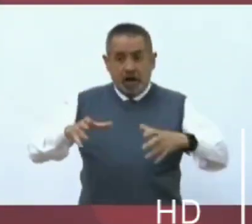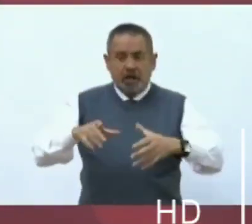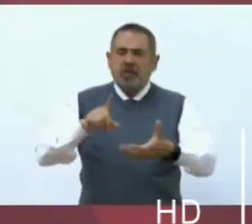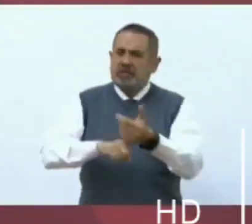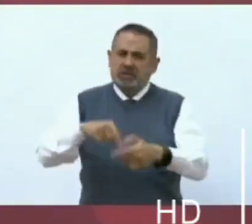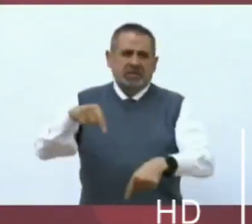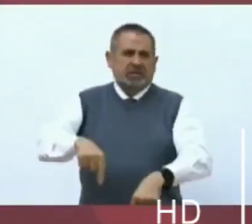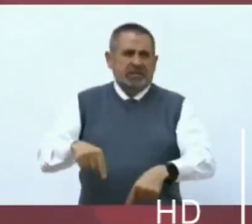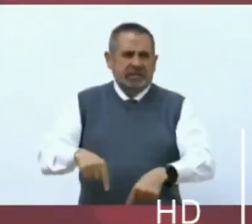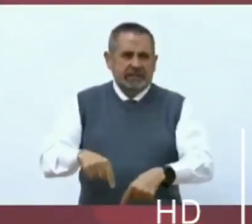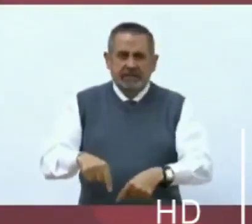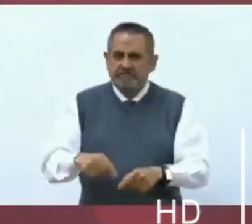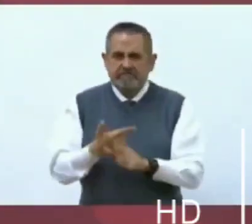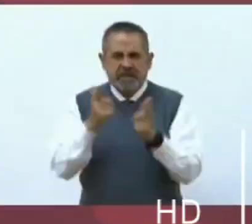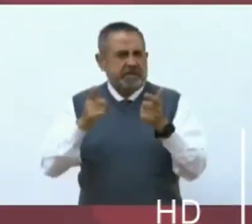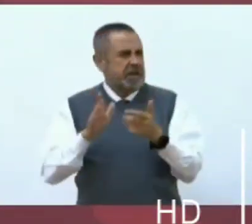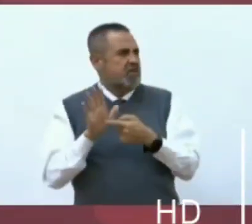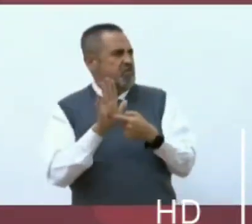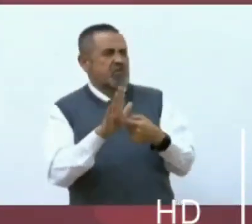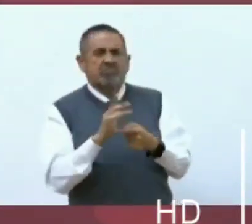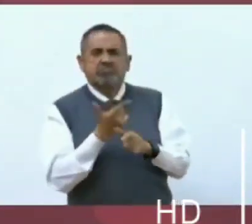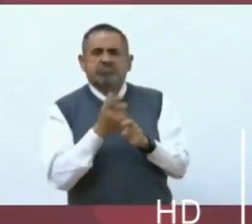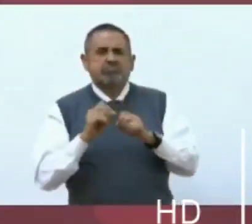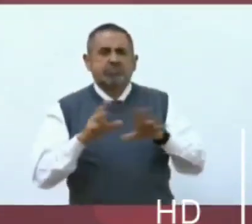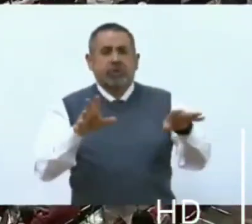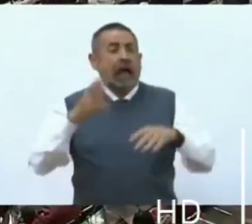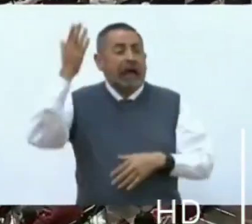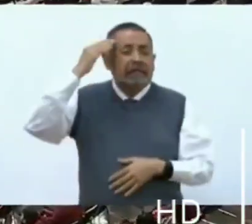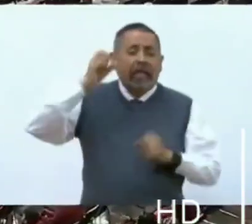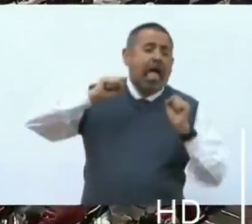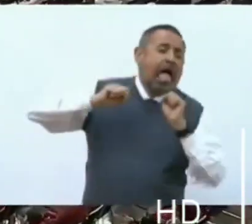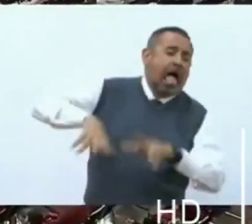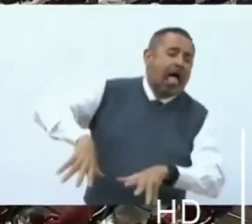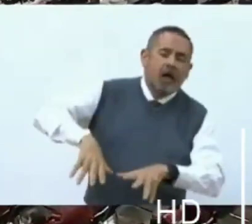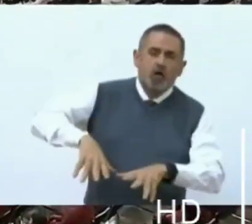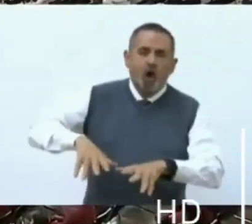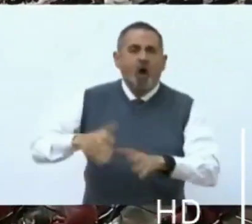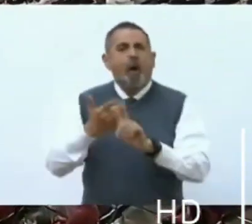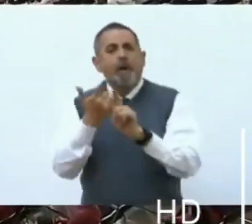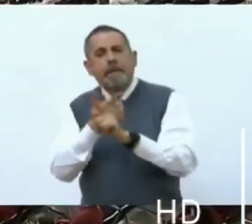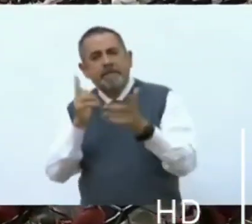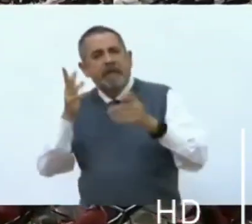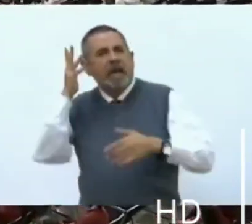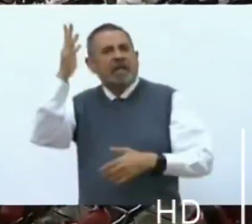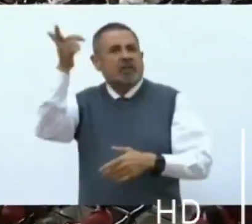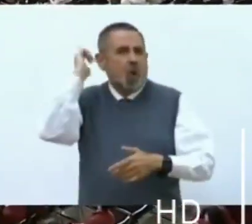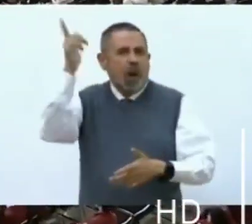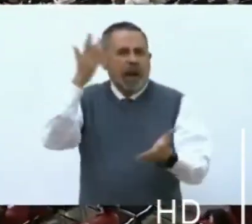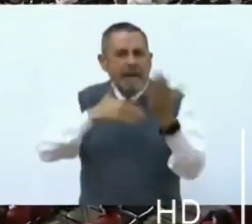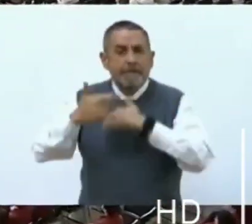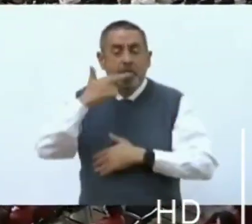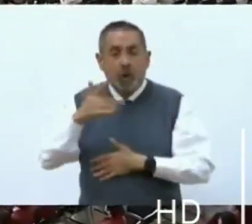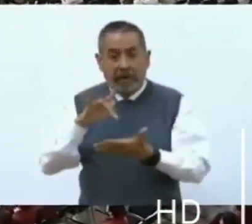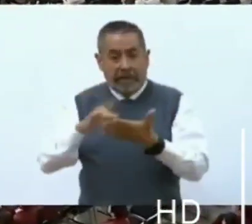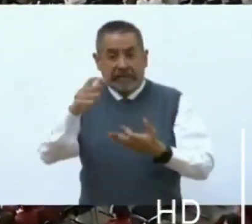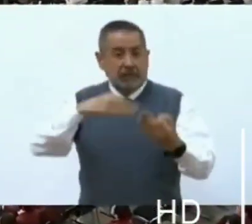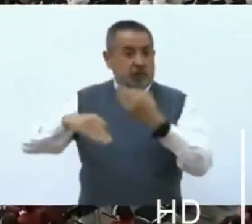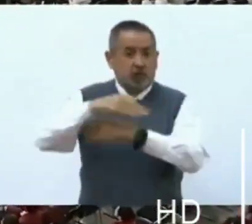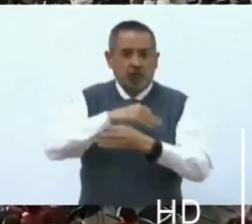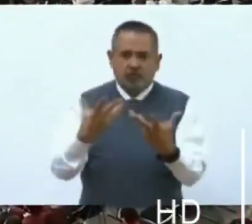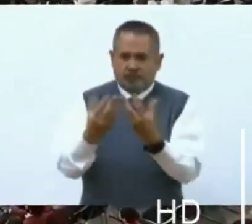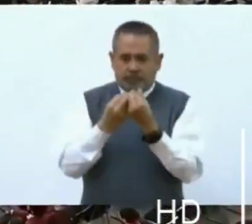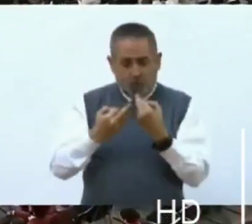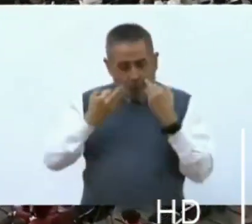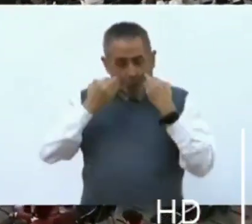en completa libertad. Pasamos del olvido a la esperanza, Muchas gracias a todos y a todas por acompañarnos y